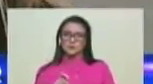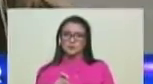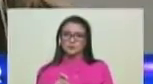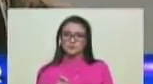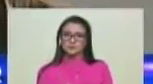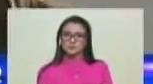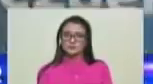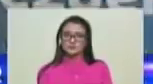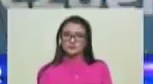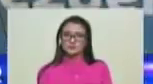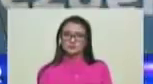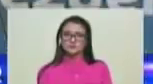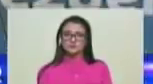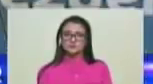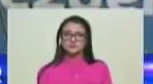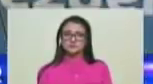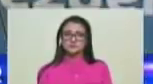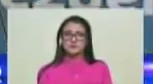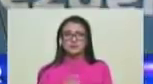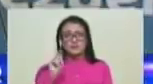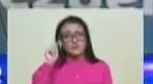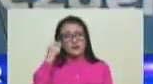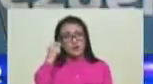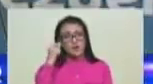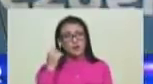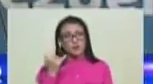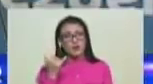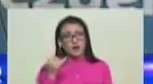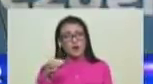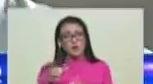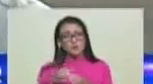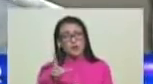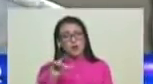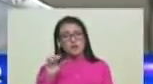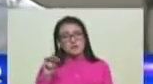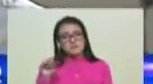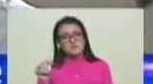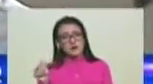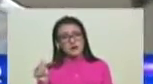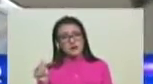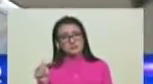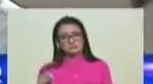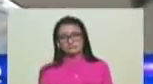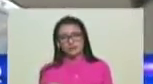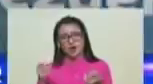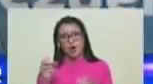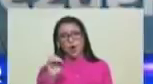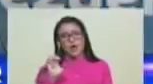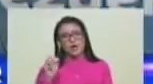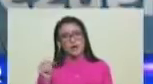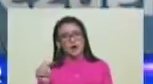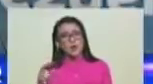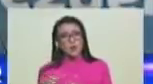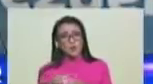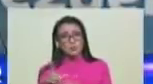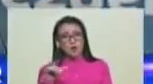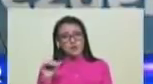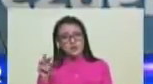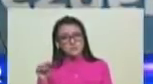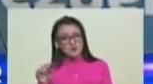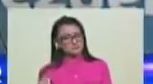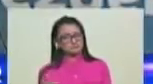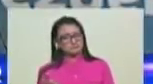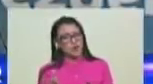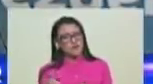hizo Salgado. Hay que recordar la génesis del Grupo de Lima, que es el fracaso en la OEA. El Grupo de Lima nace de un